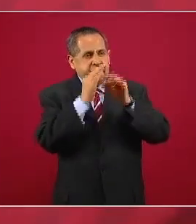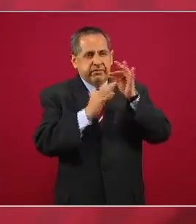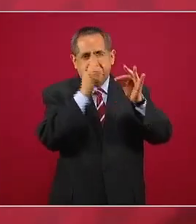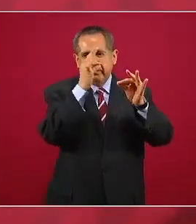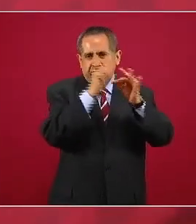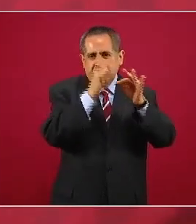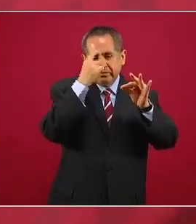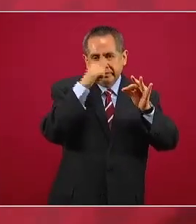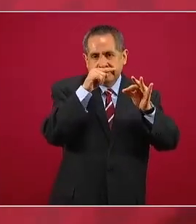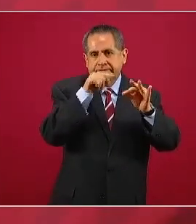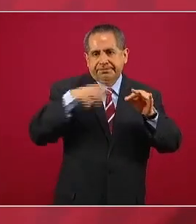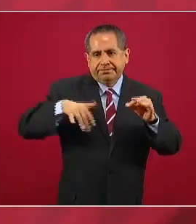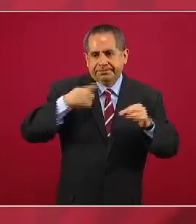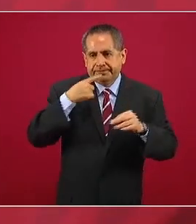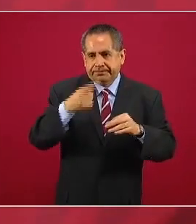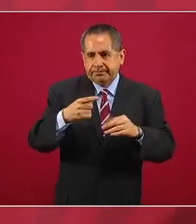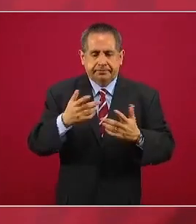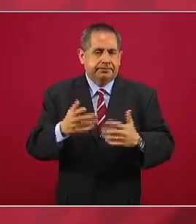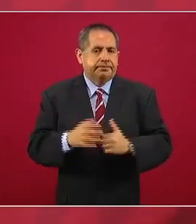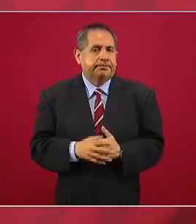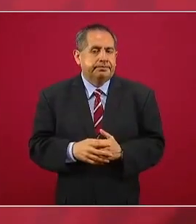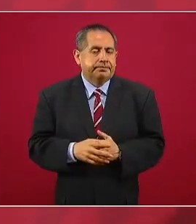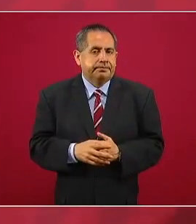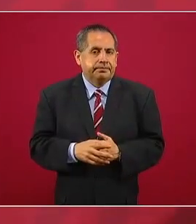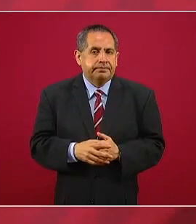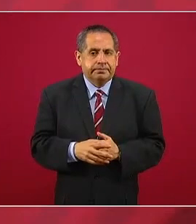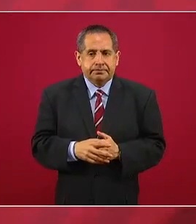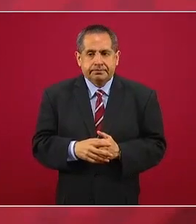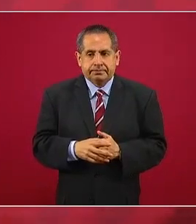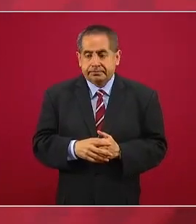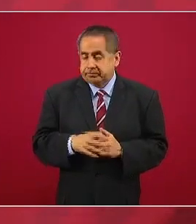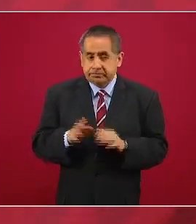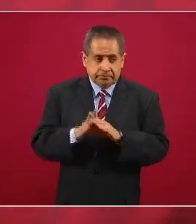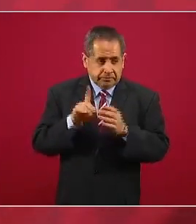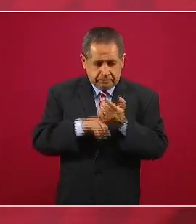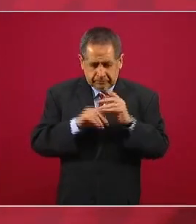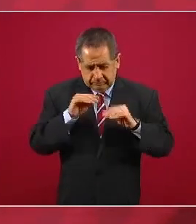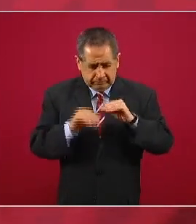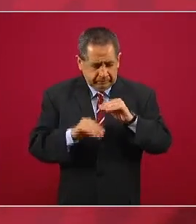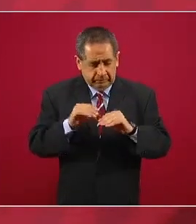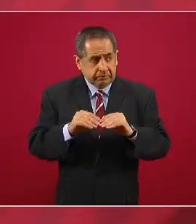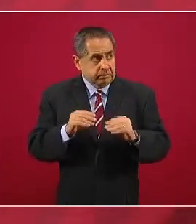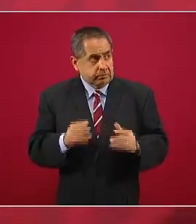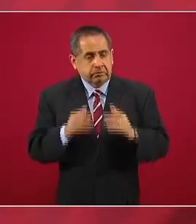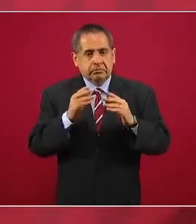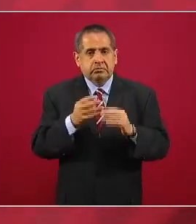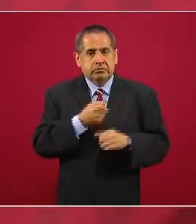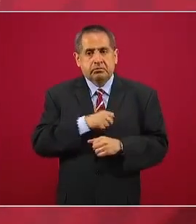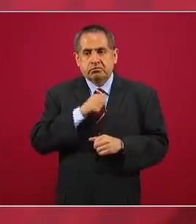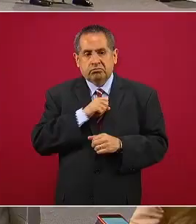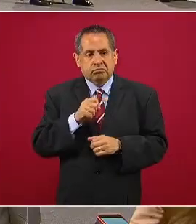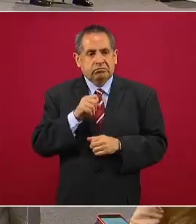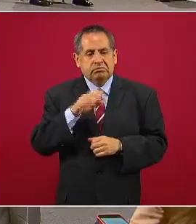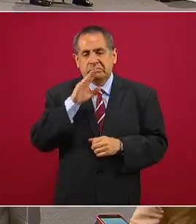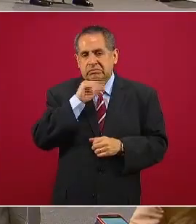llevar a cabo esto que les estoy comentando, levantar el sistema de salud que